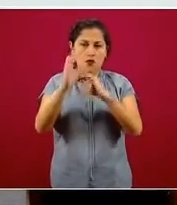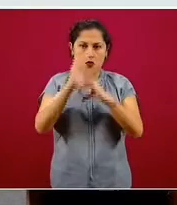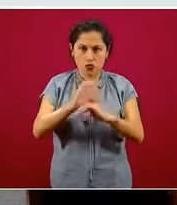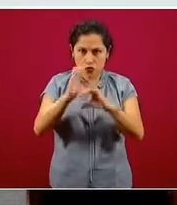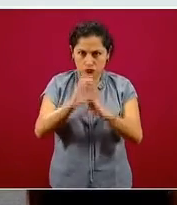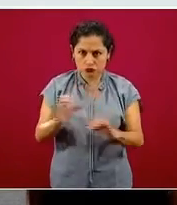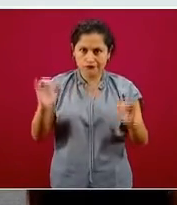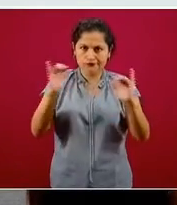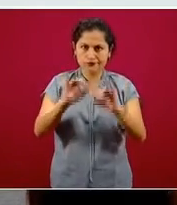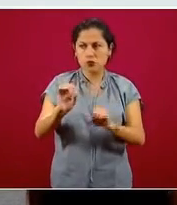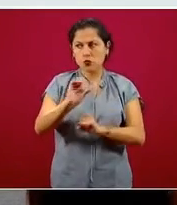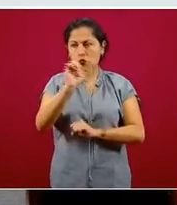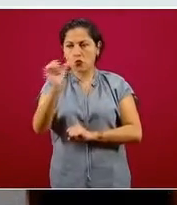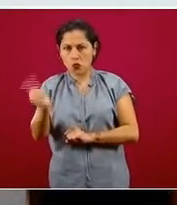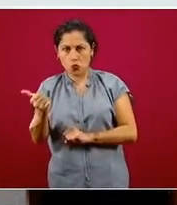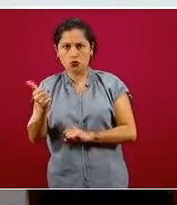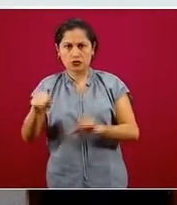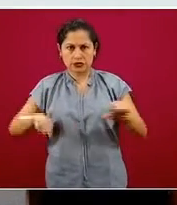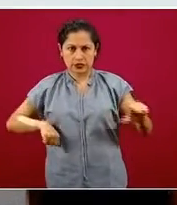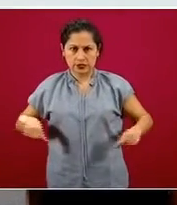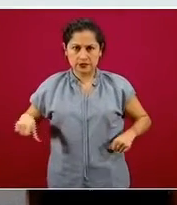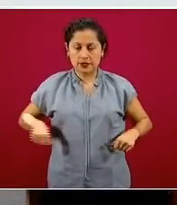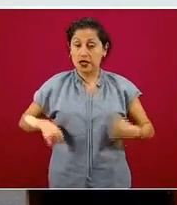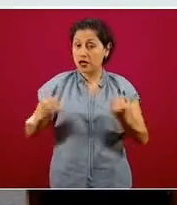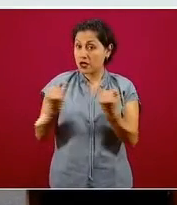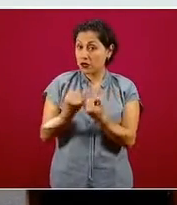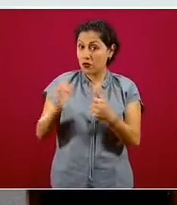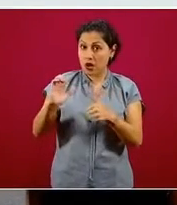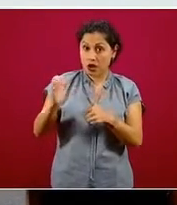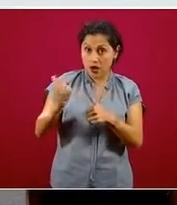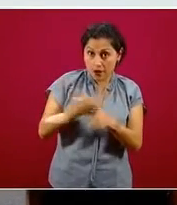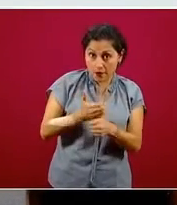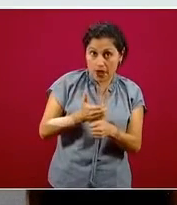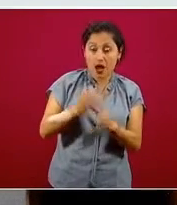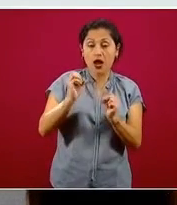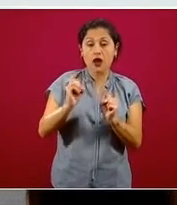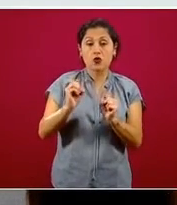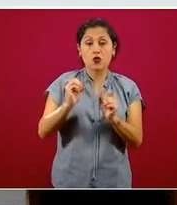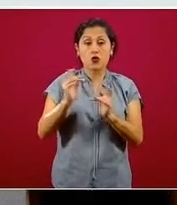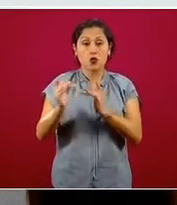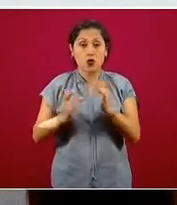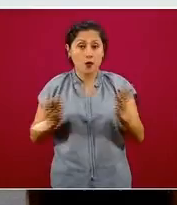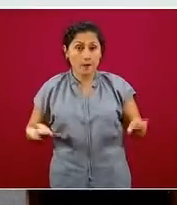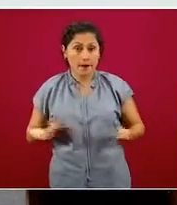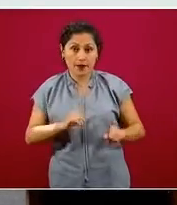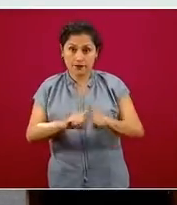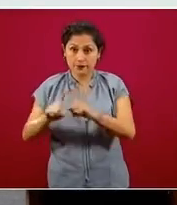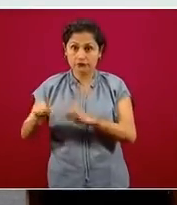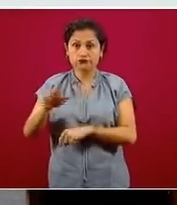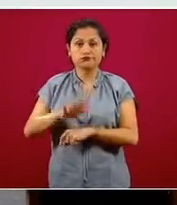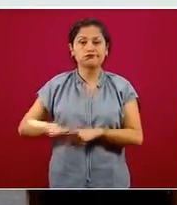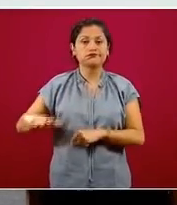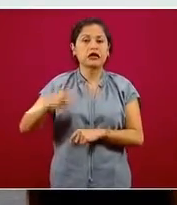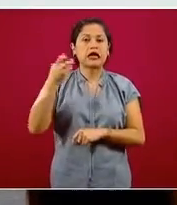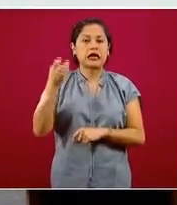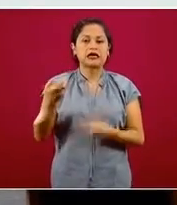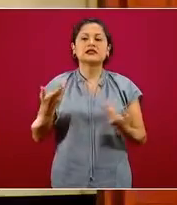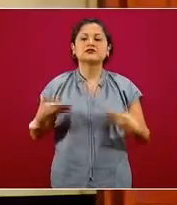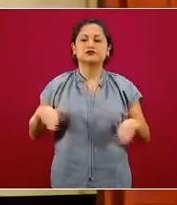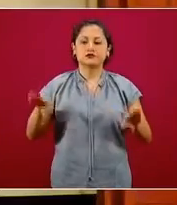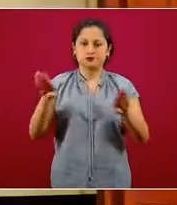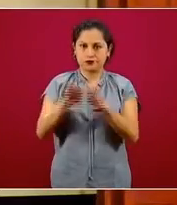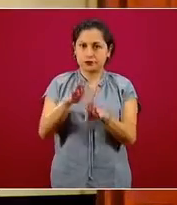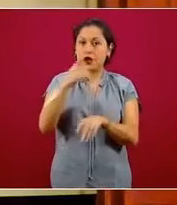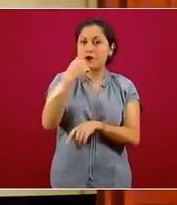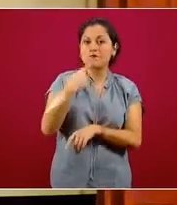o inclusive los bares y comercios similares, estos sí todavía se mantienen cerrados en ambos niveles